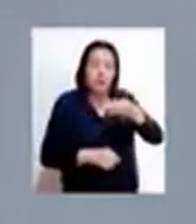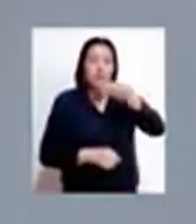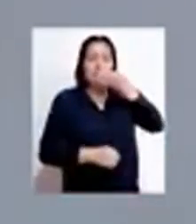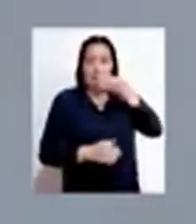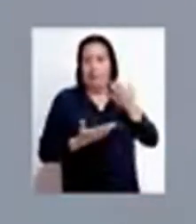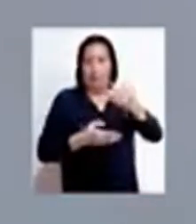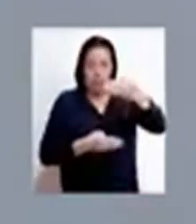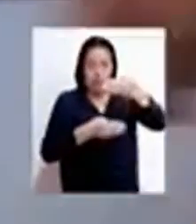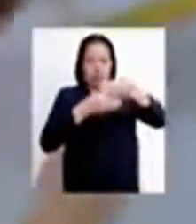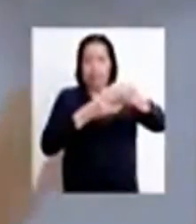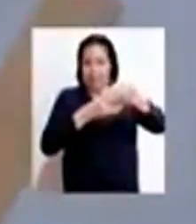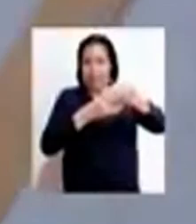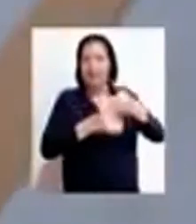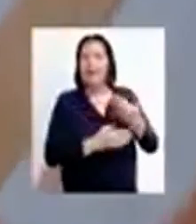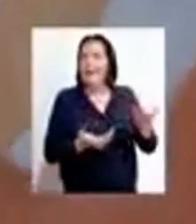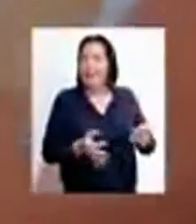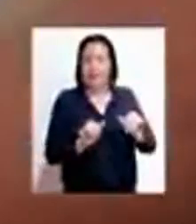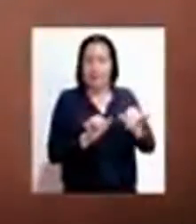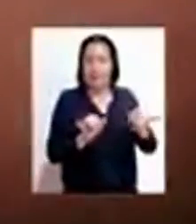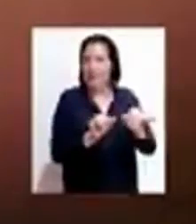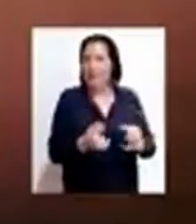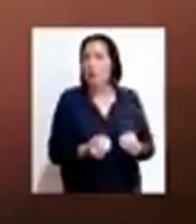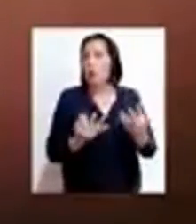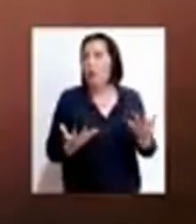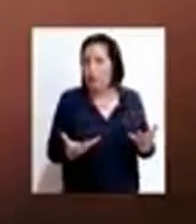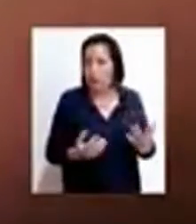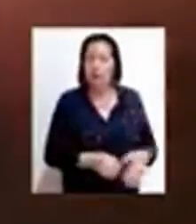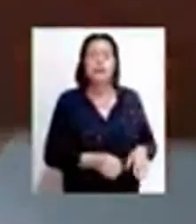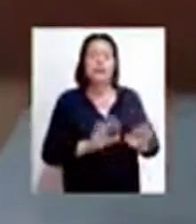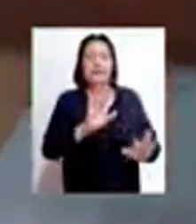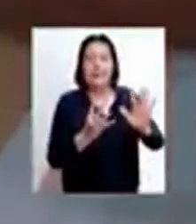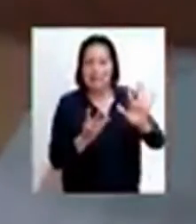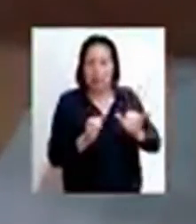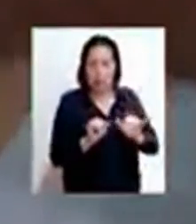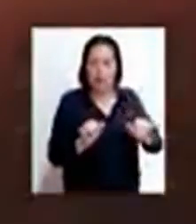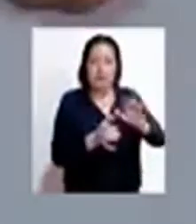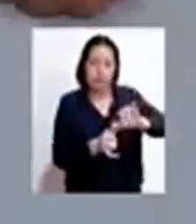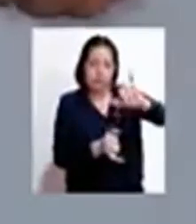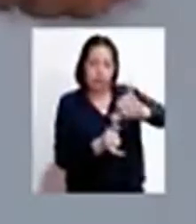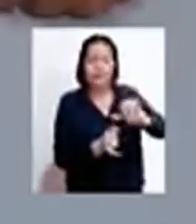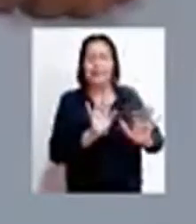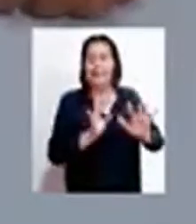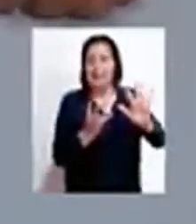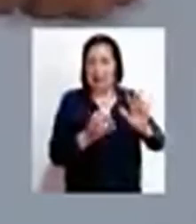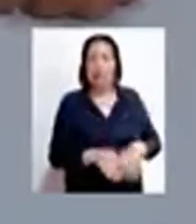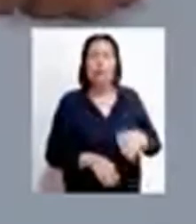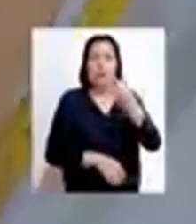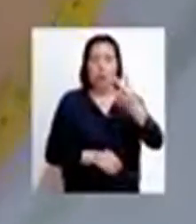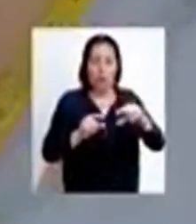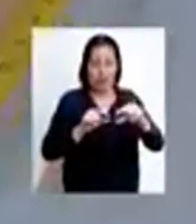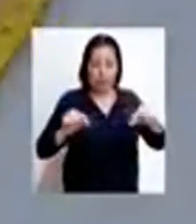lo vamos a unir. La medida de esta mascarilla debe medir 19 por 19 y 4 tirillas de